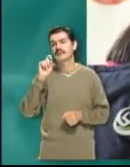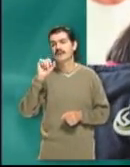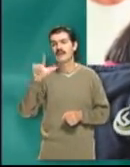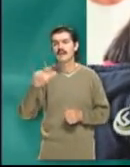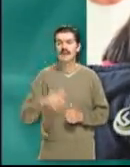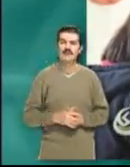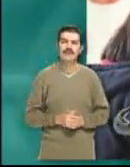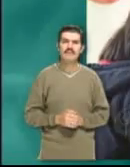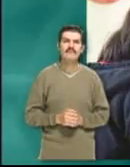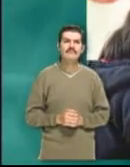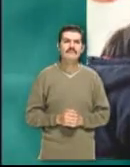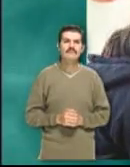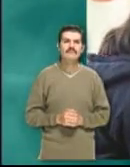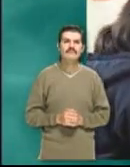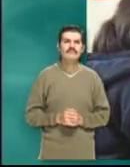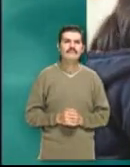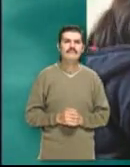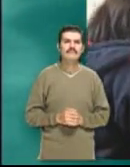al pastel.